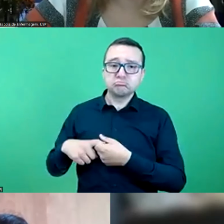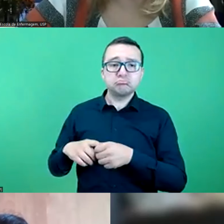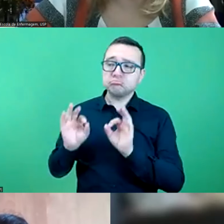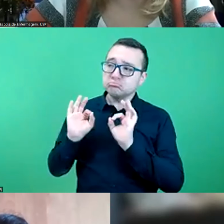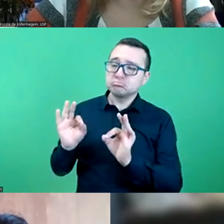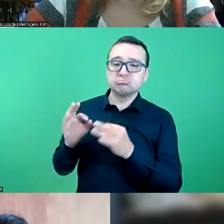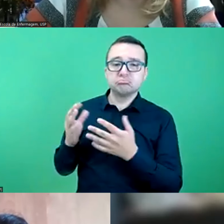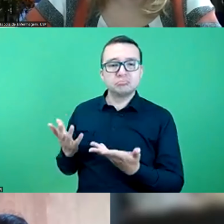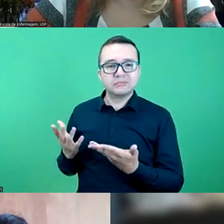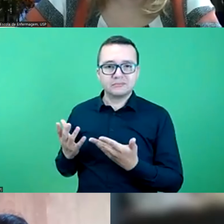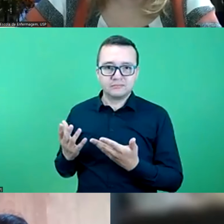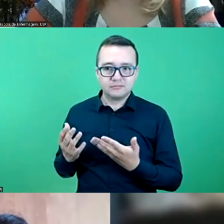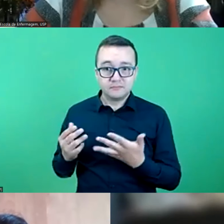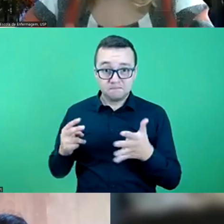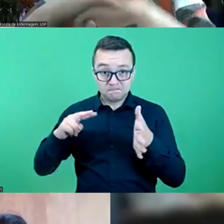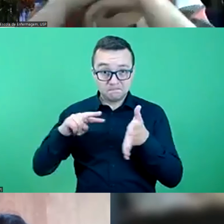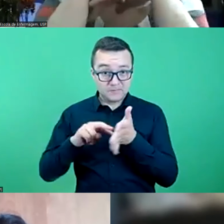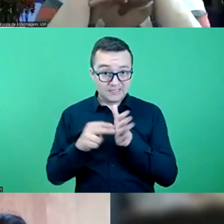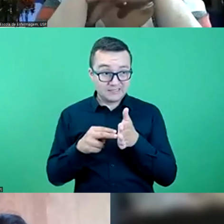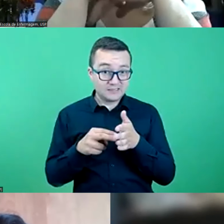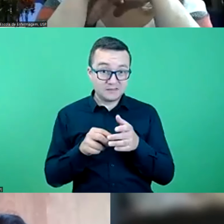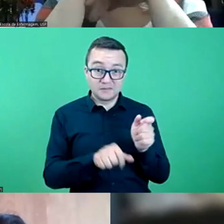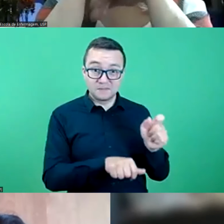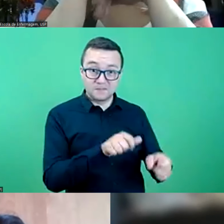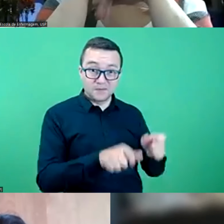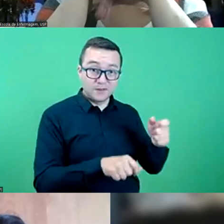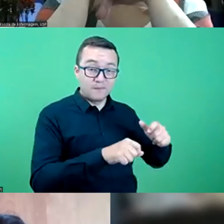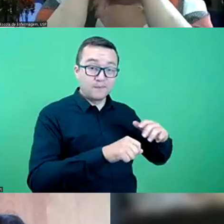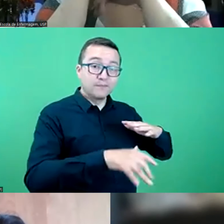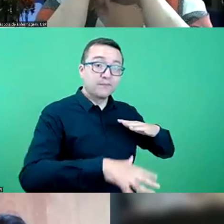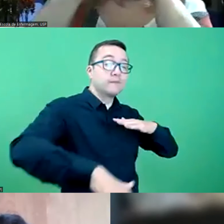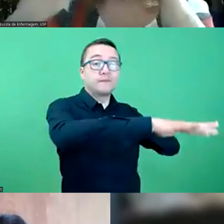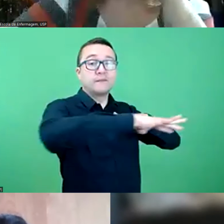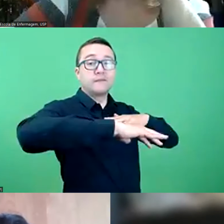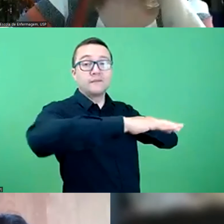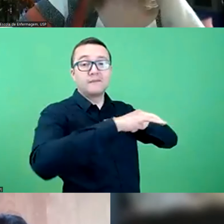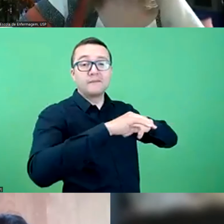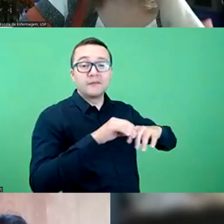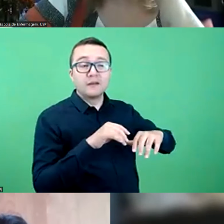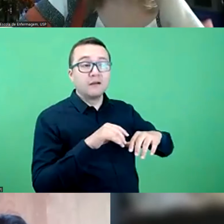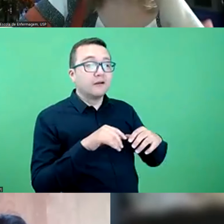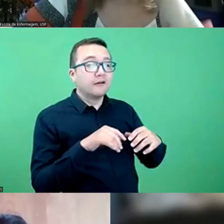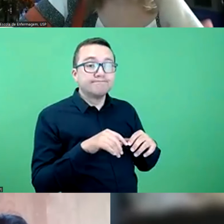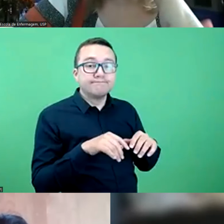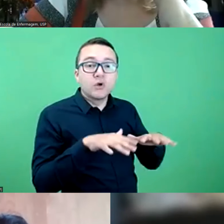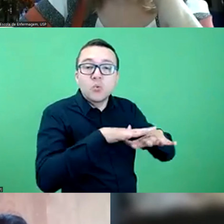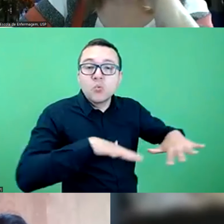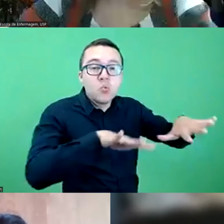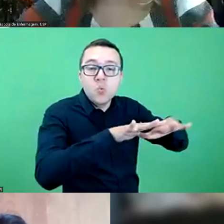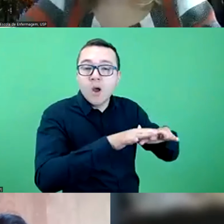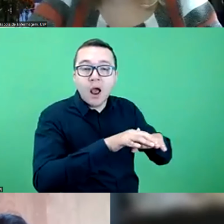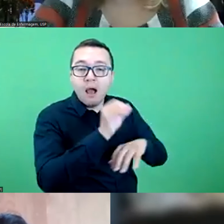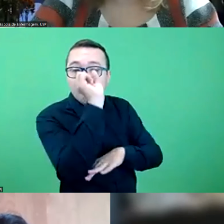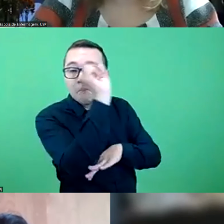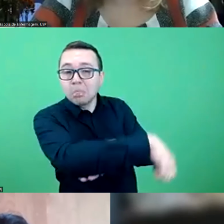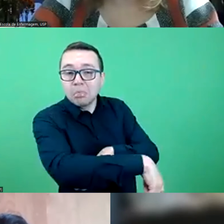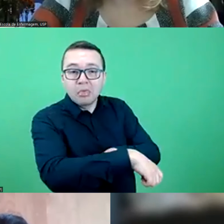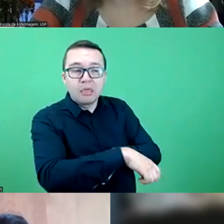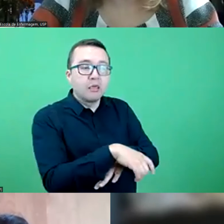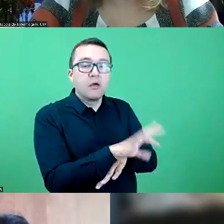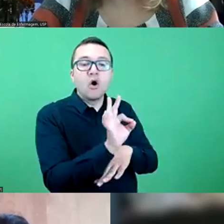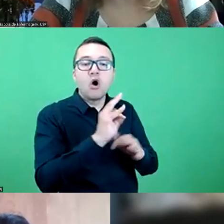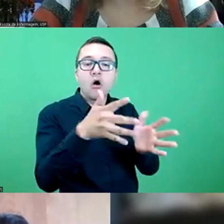no es lo mismo que la población que se encuentra en las zonas más desfavorecidas o en condiciones, digamos, más